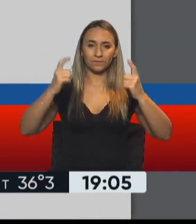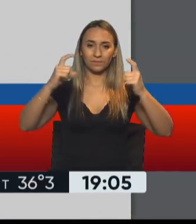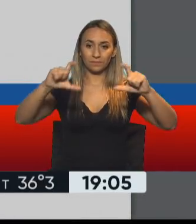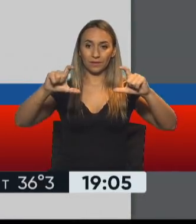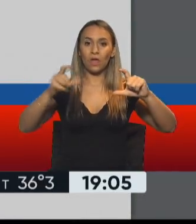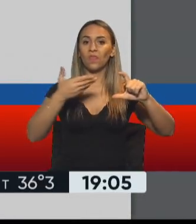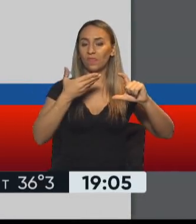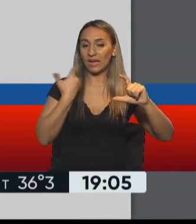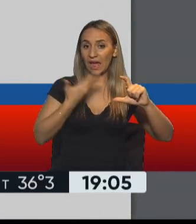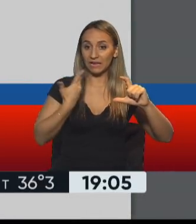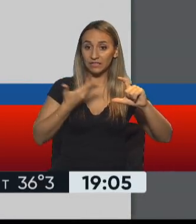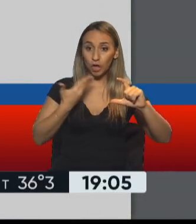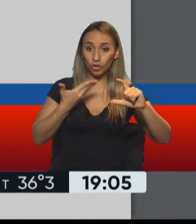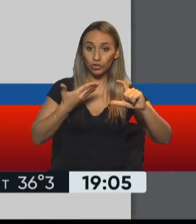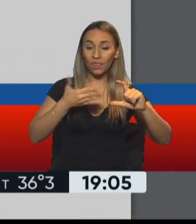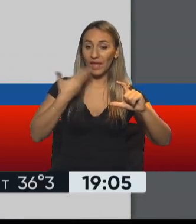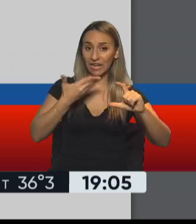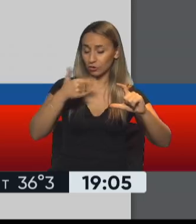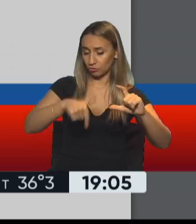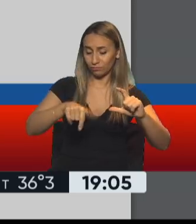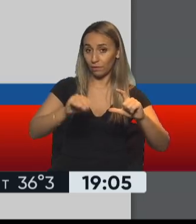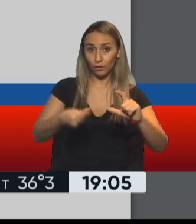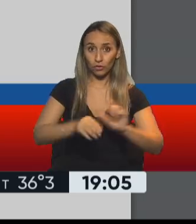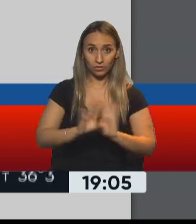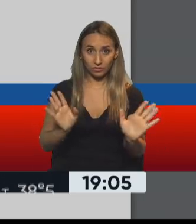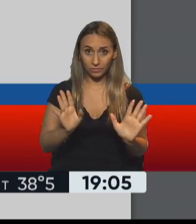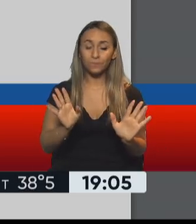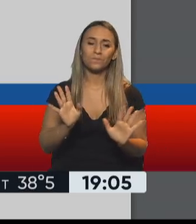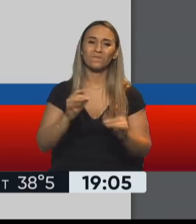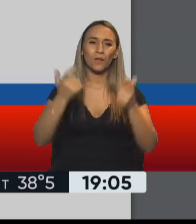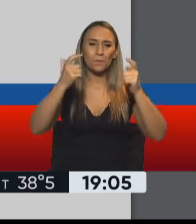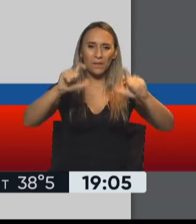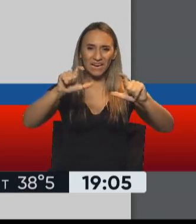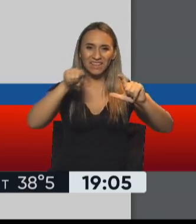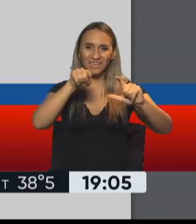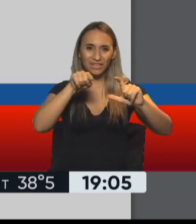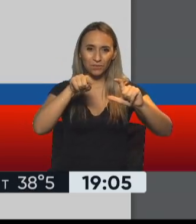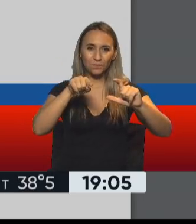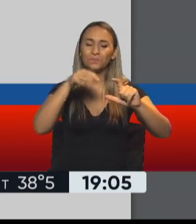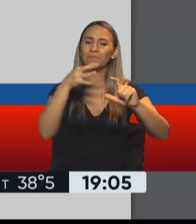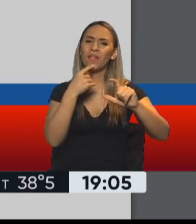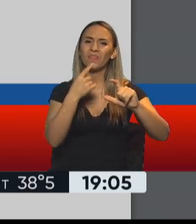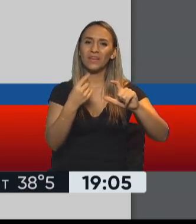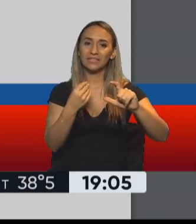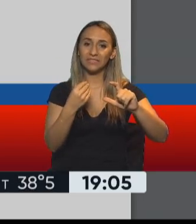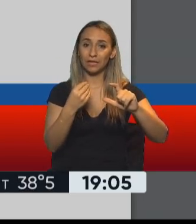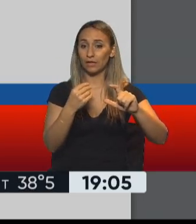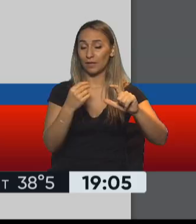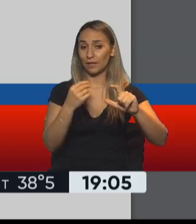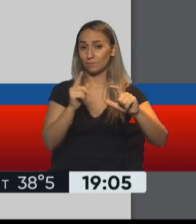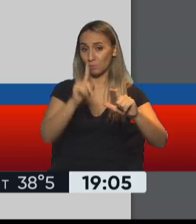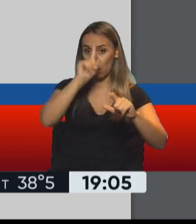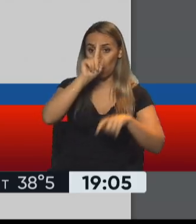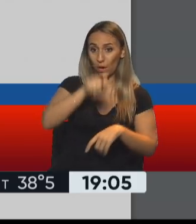la declaración que se frustró hoy. En esa parte en particular, lo que está diciendo el